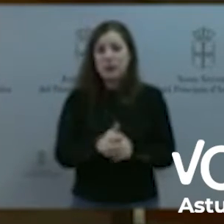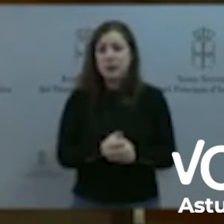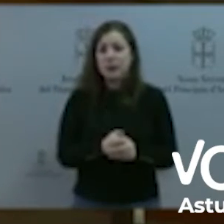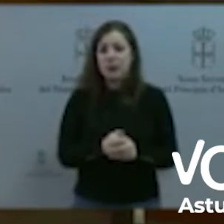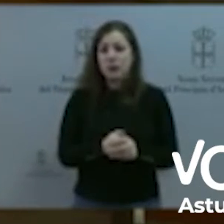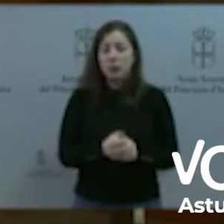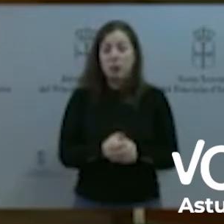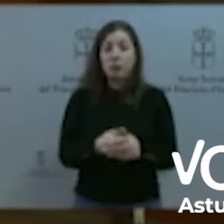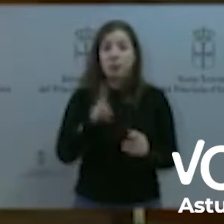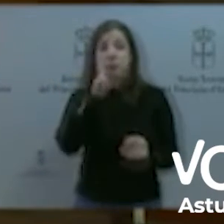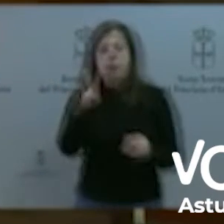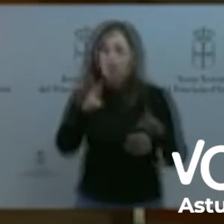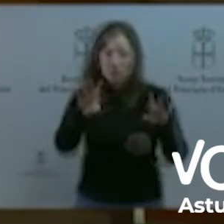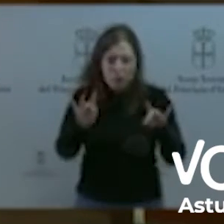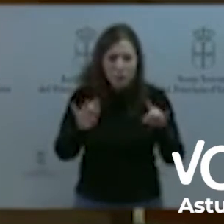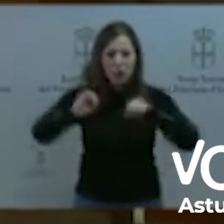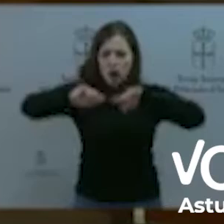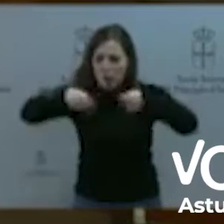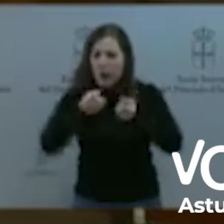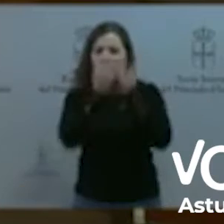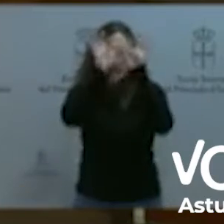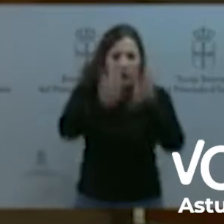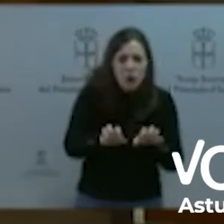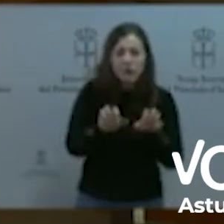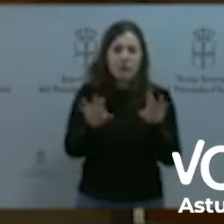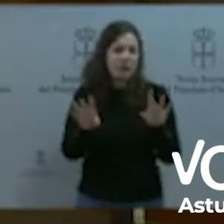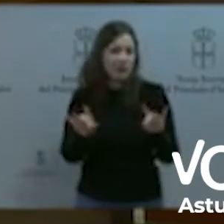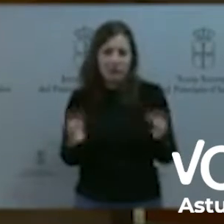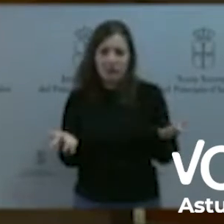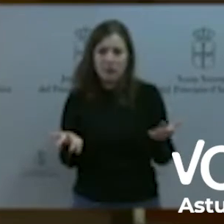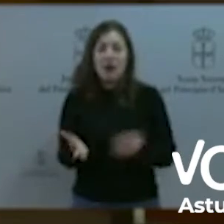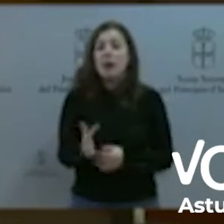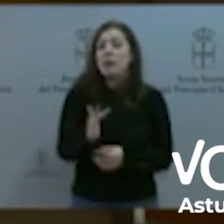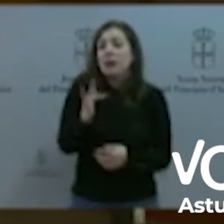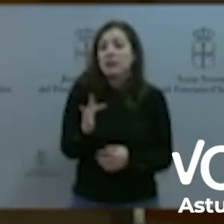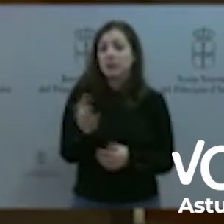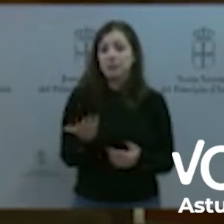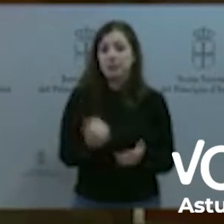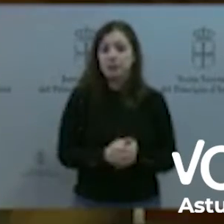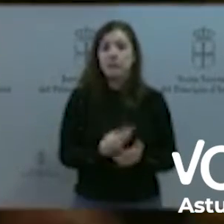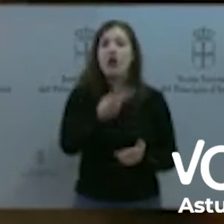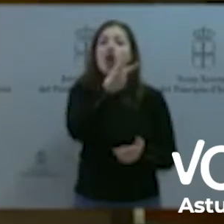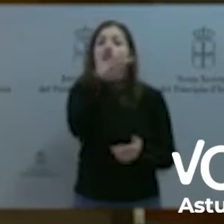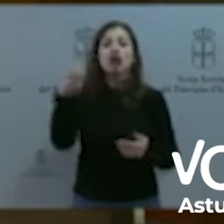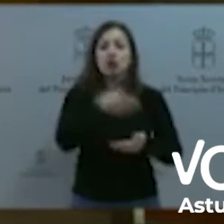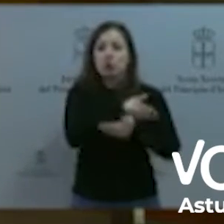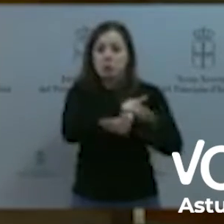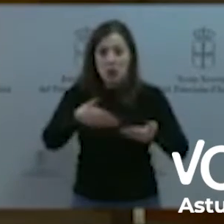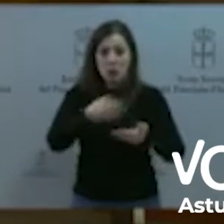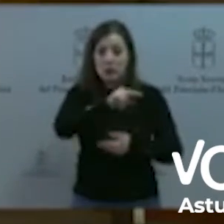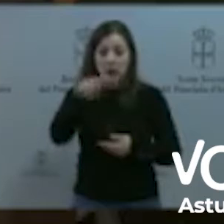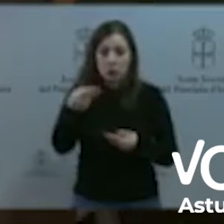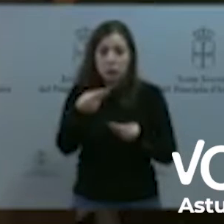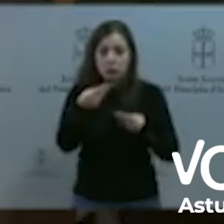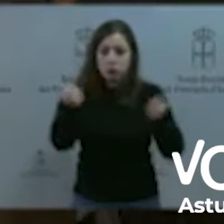acuerdos, convenios, informes y también, como quien no quiere la cosa, 200 millones de euros en proyectos. Ese es el dinero, señor